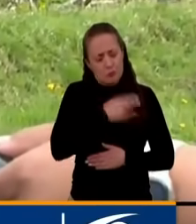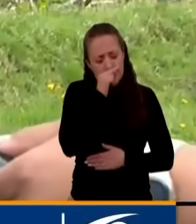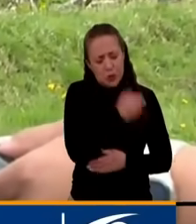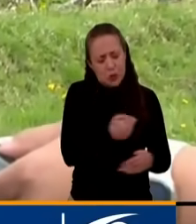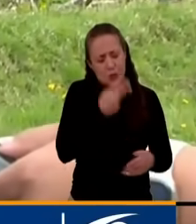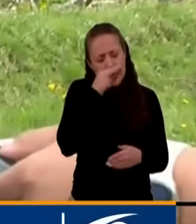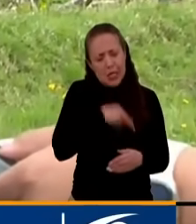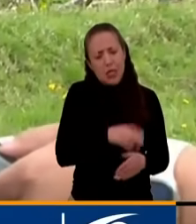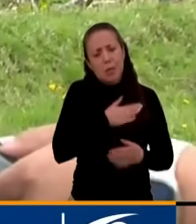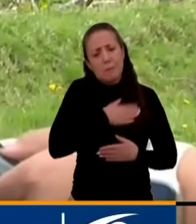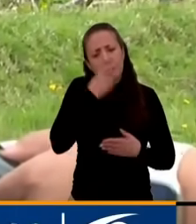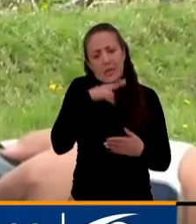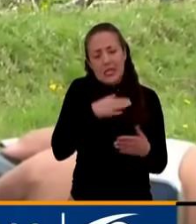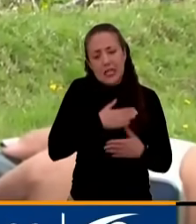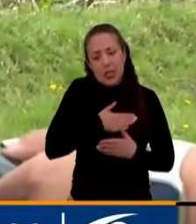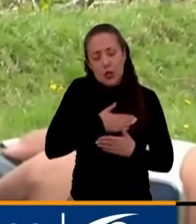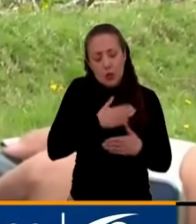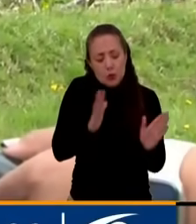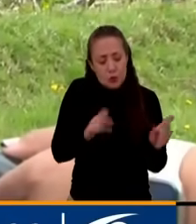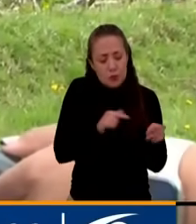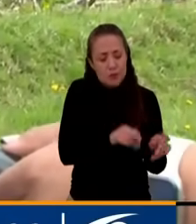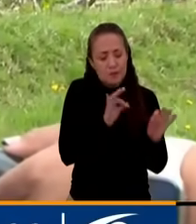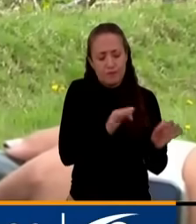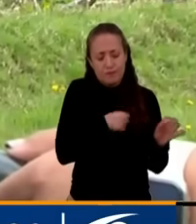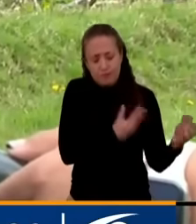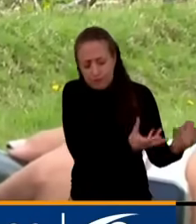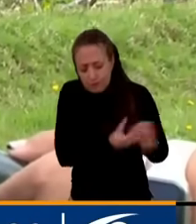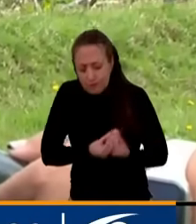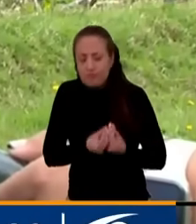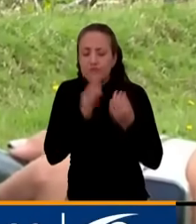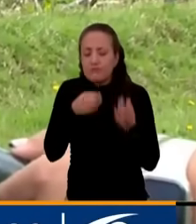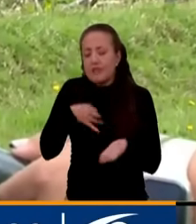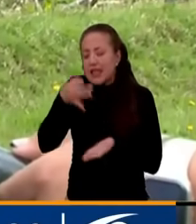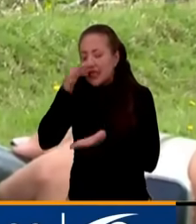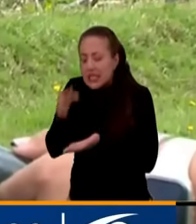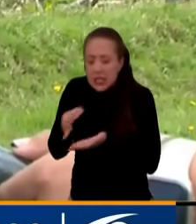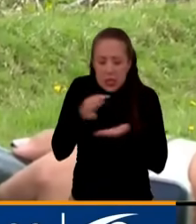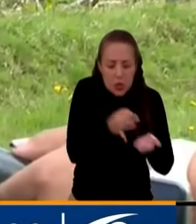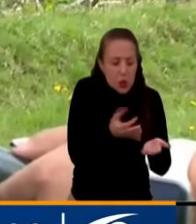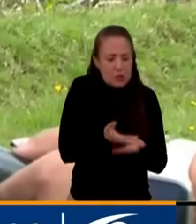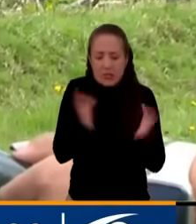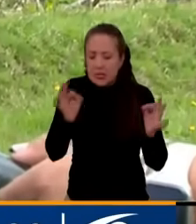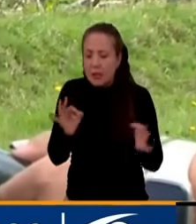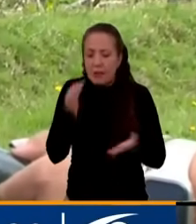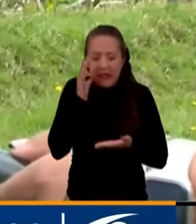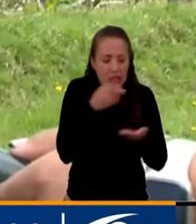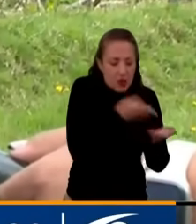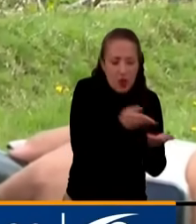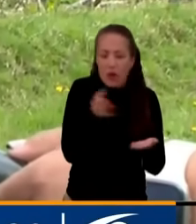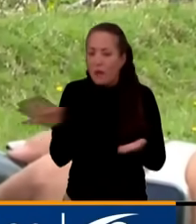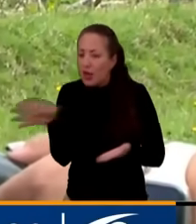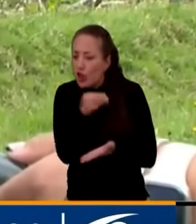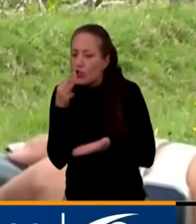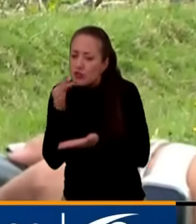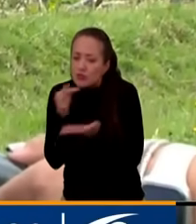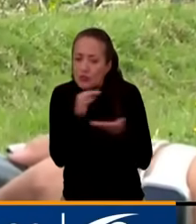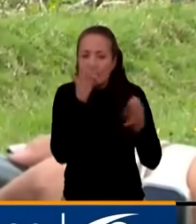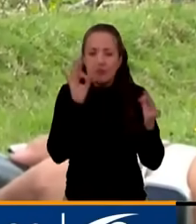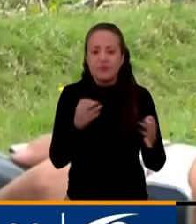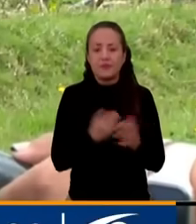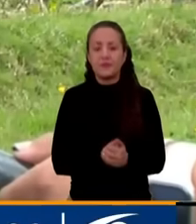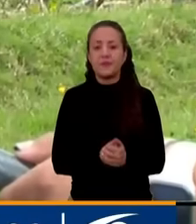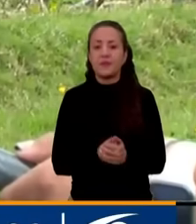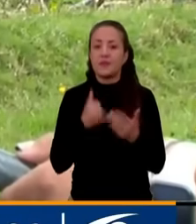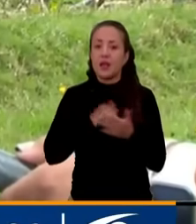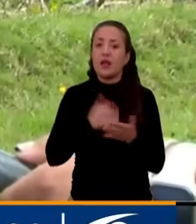nietos mis hijitos nos reuníamos y yo si había un tinto pues sabía para todos o así decía yo